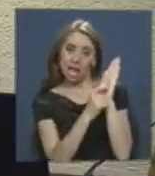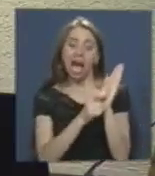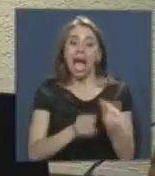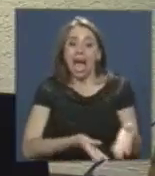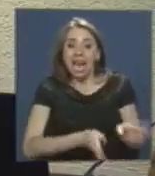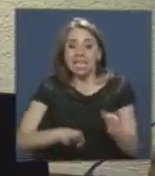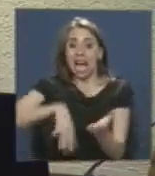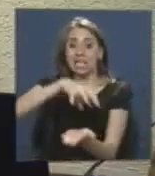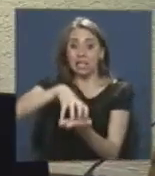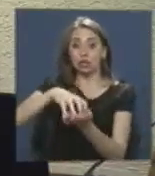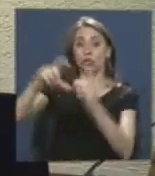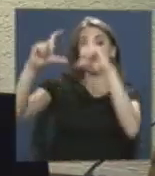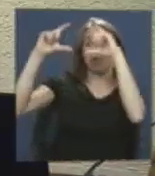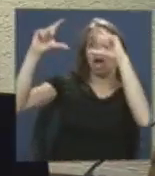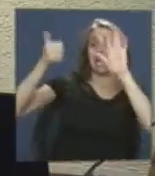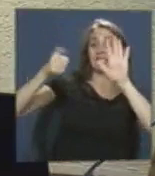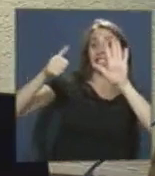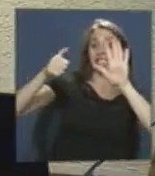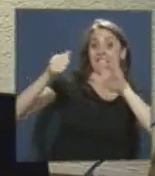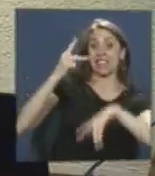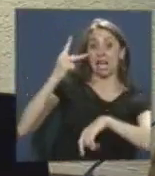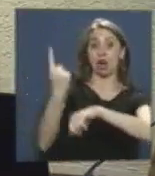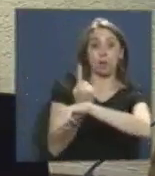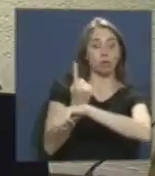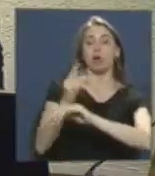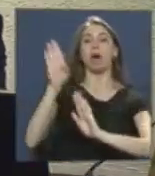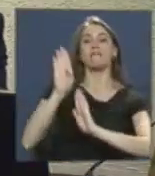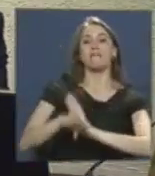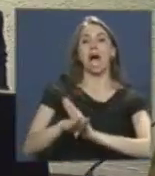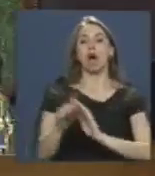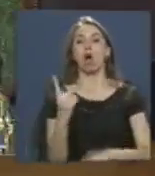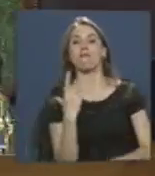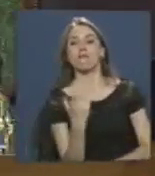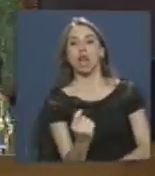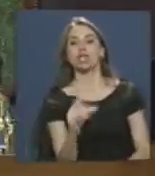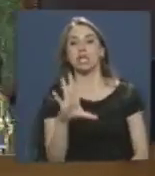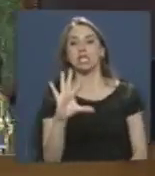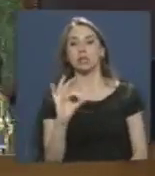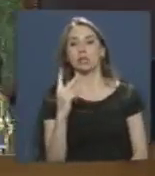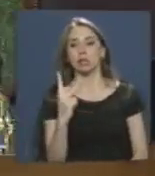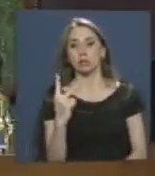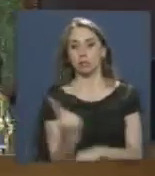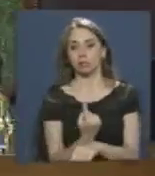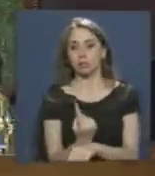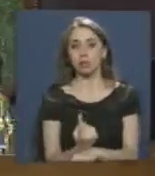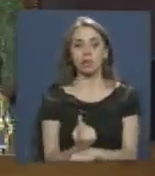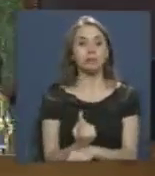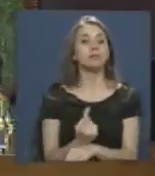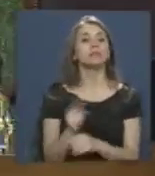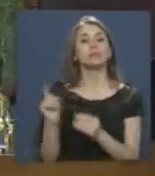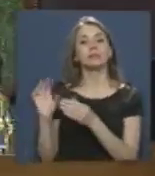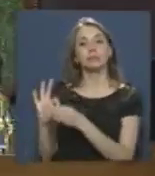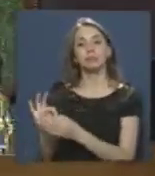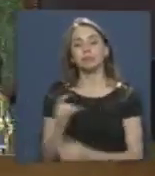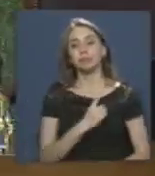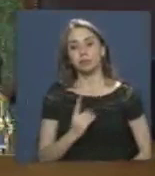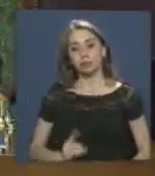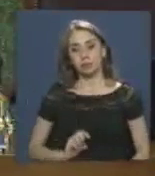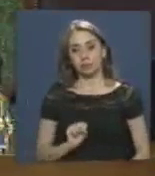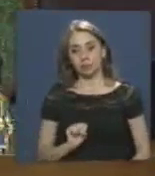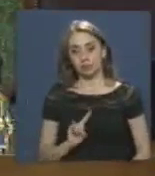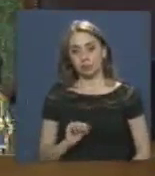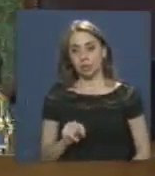urbanas a 50 kilómetros por hora gracias presidente gracias por su intervención diputado pepe auth